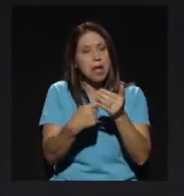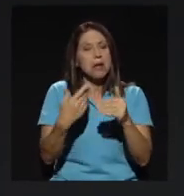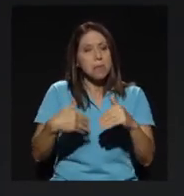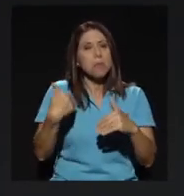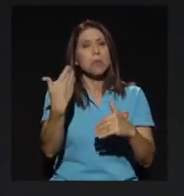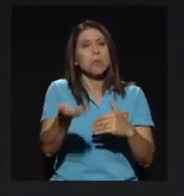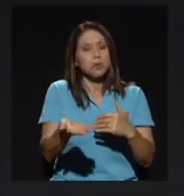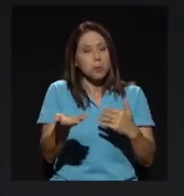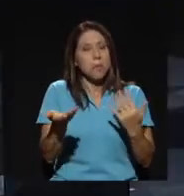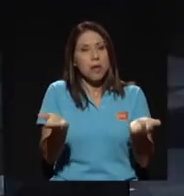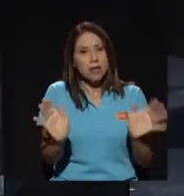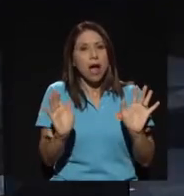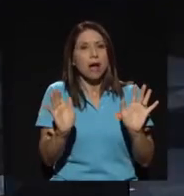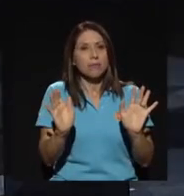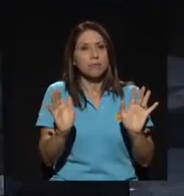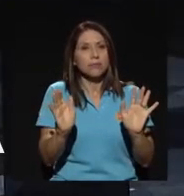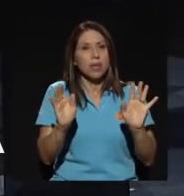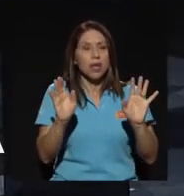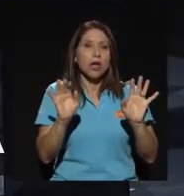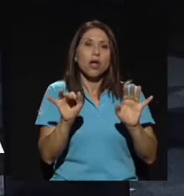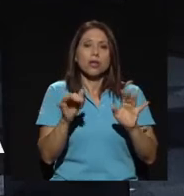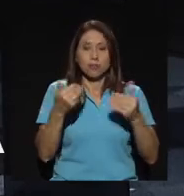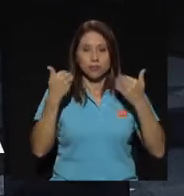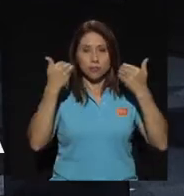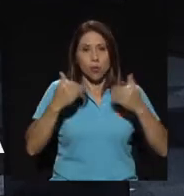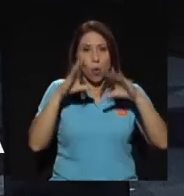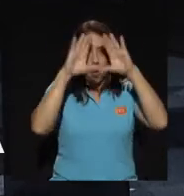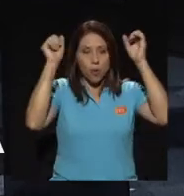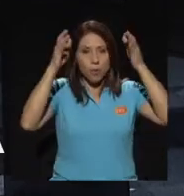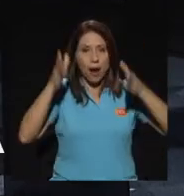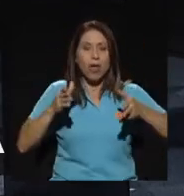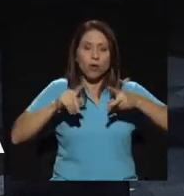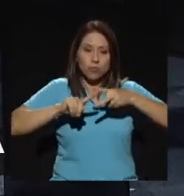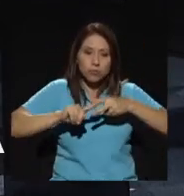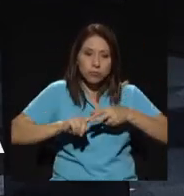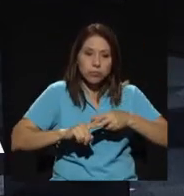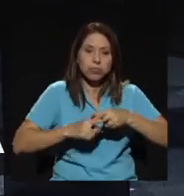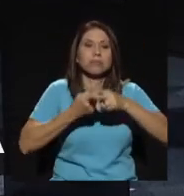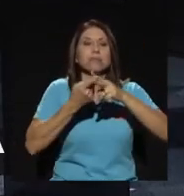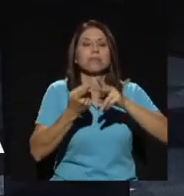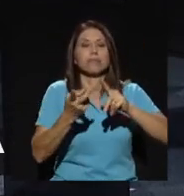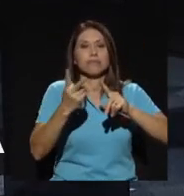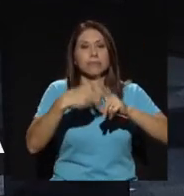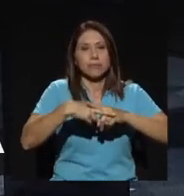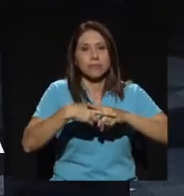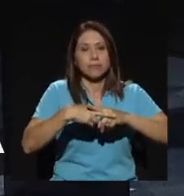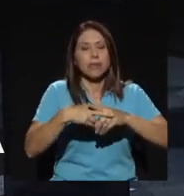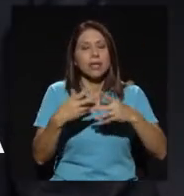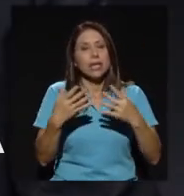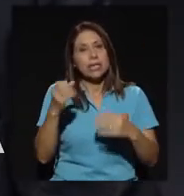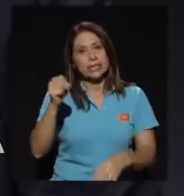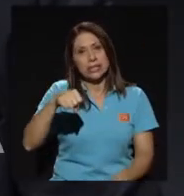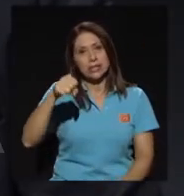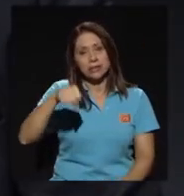quedó ya como embajador ponerlo en vigor y allí sí efectivamente